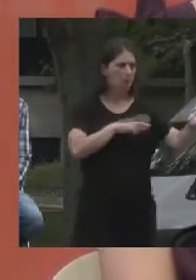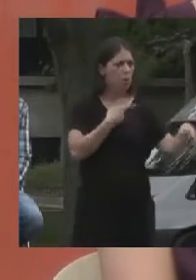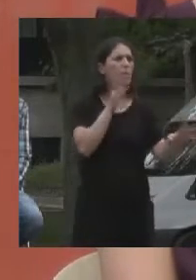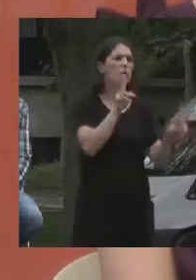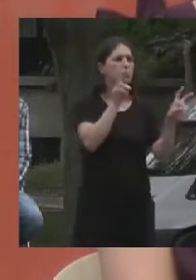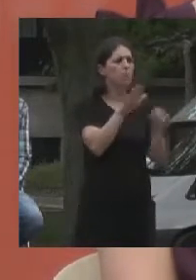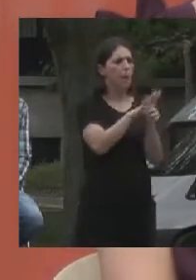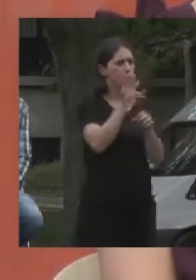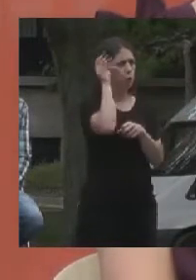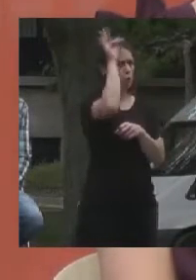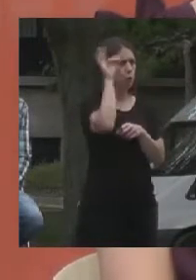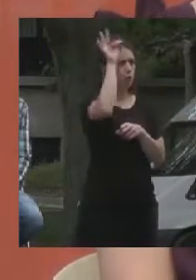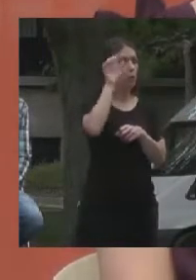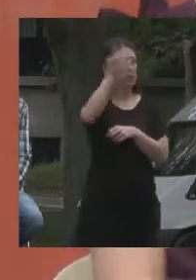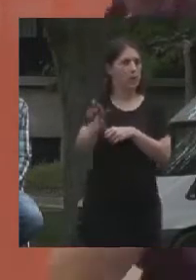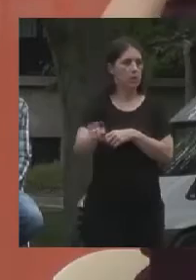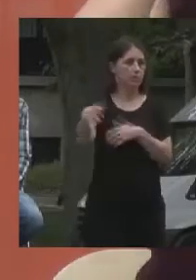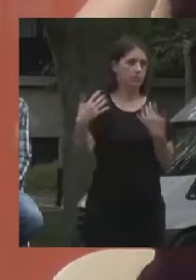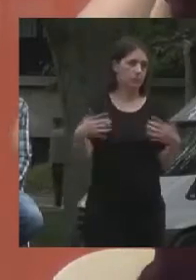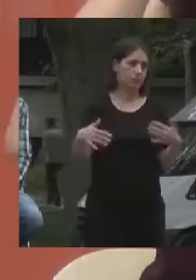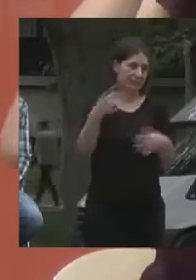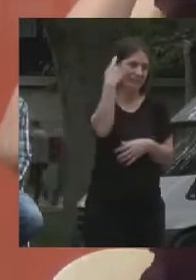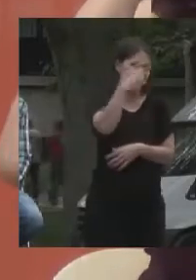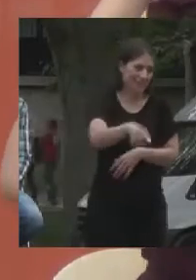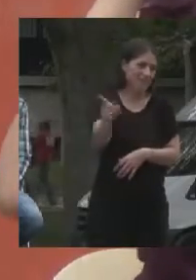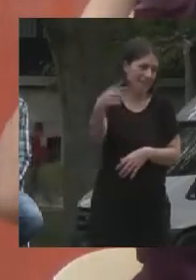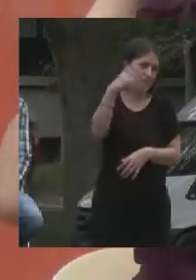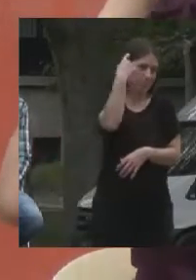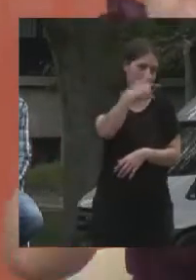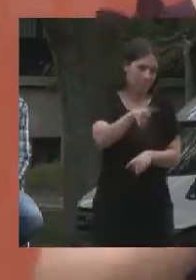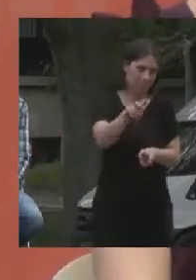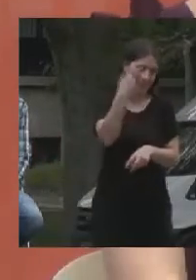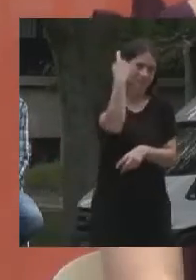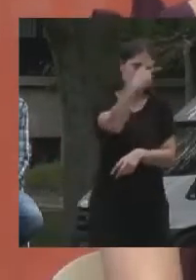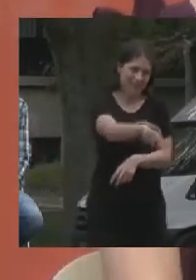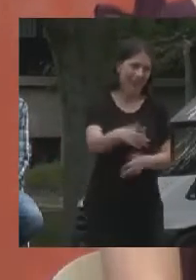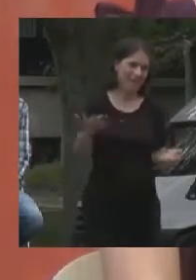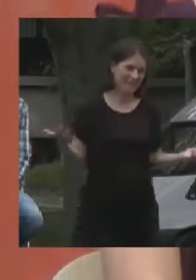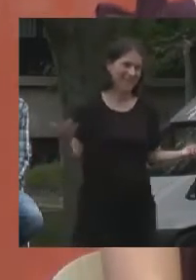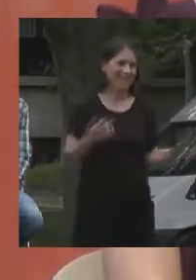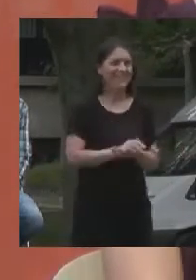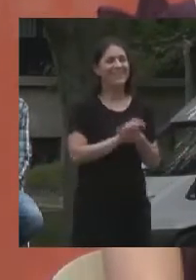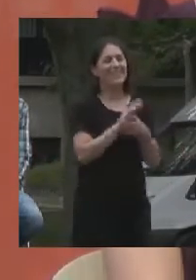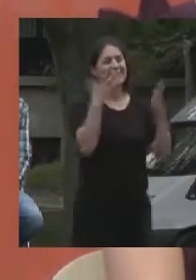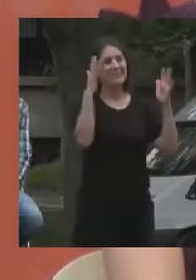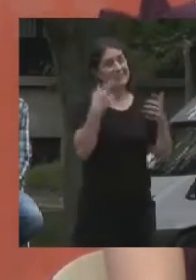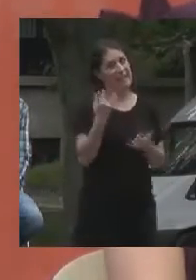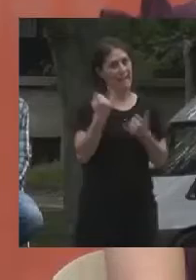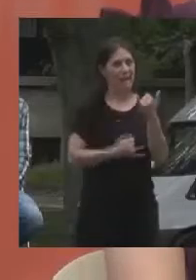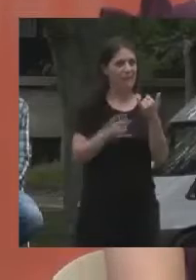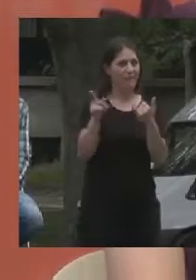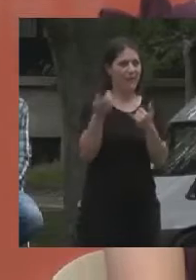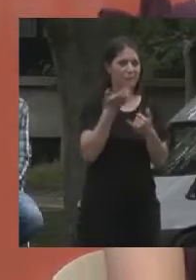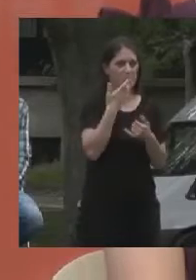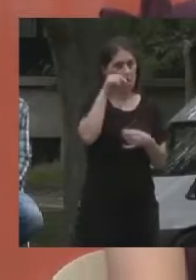teórico, son italianos, porque claro, eles deso tamén saben. Claro que eu penso que con esta canteira aquí